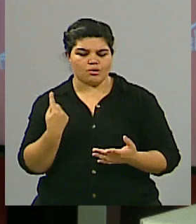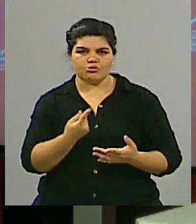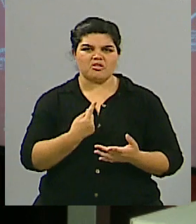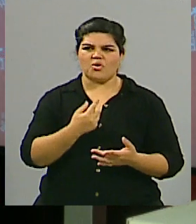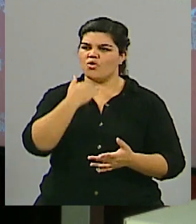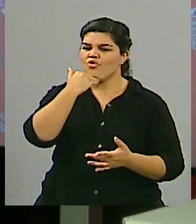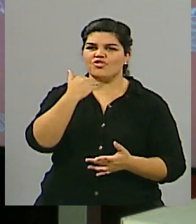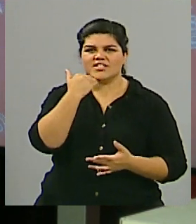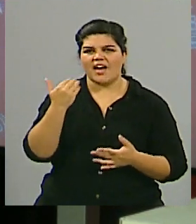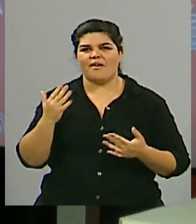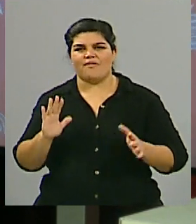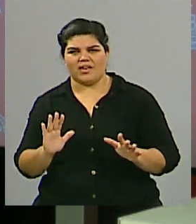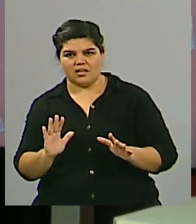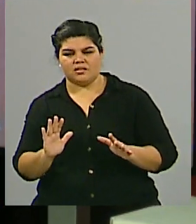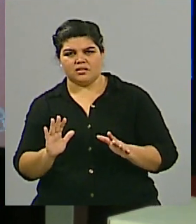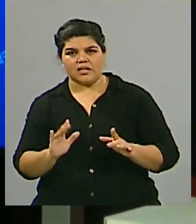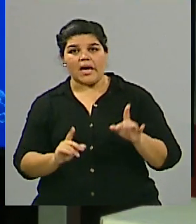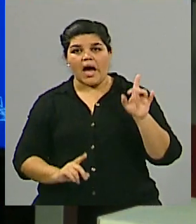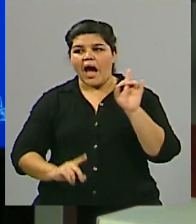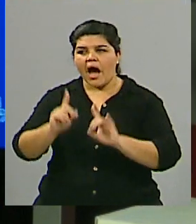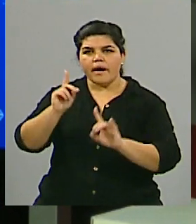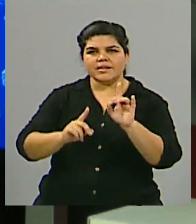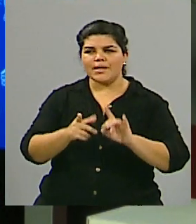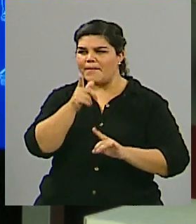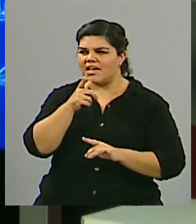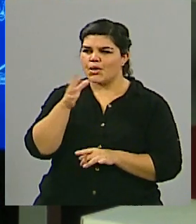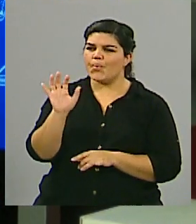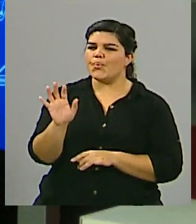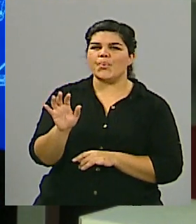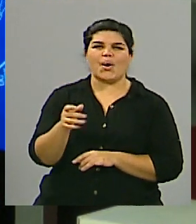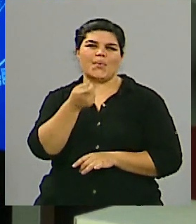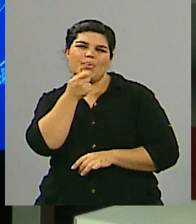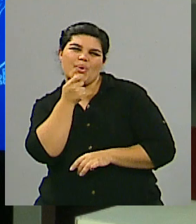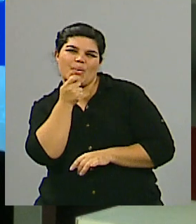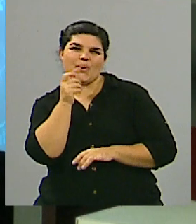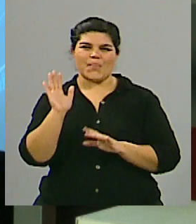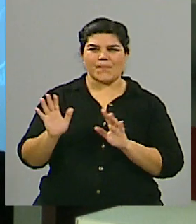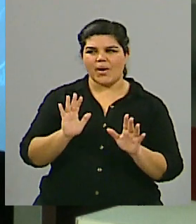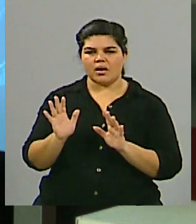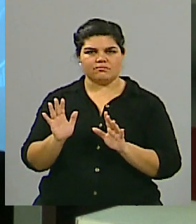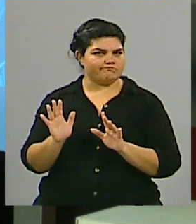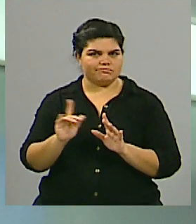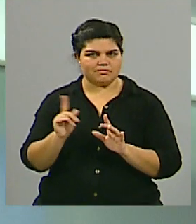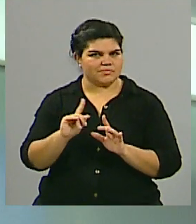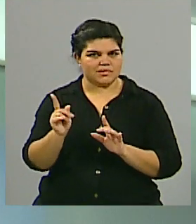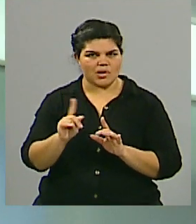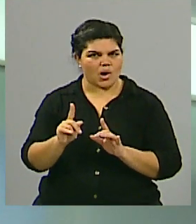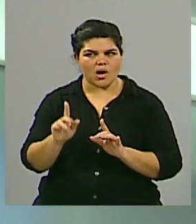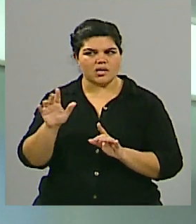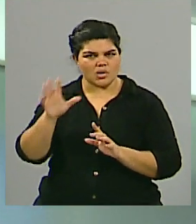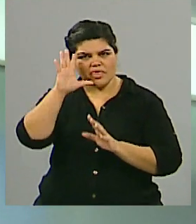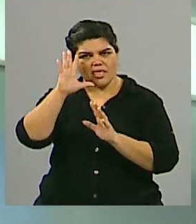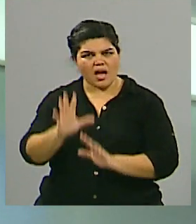dimensión de eso que por ahí puede ser hasta considerado como una broma, y va más allá de una simple broma, ¿no? Esto que